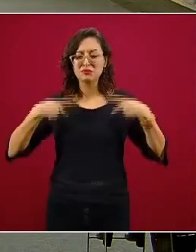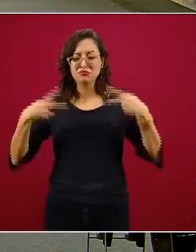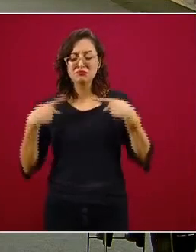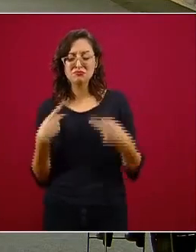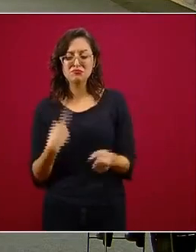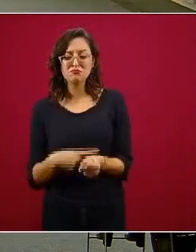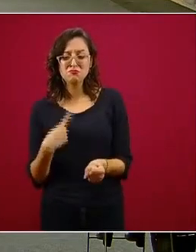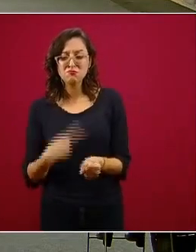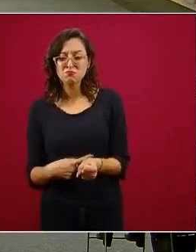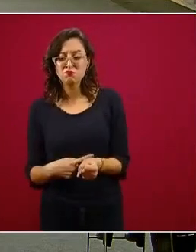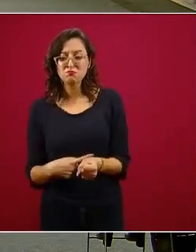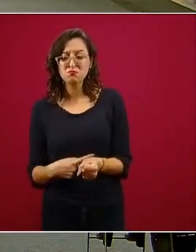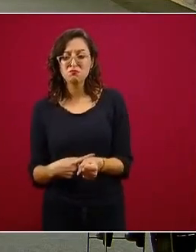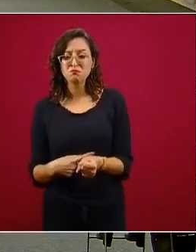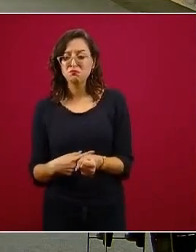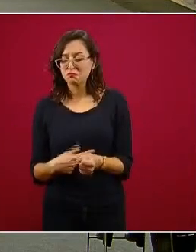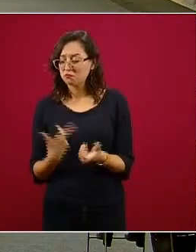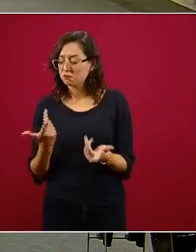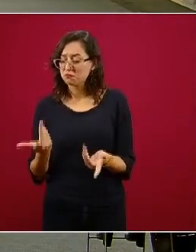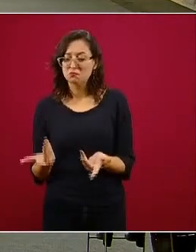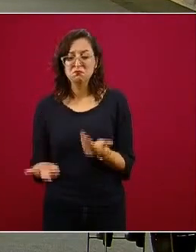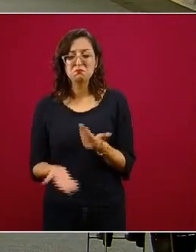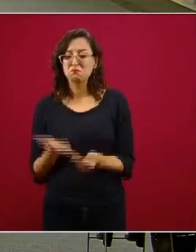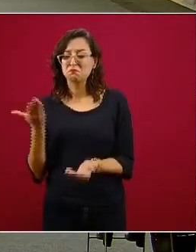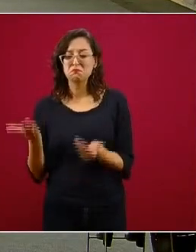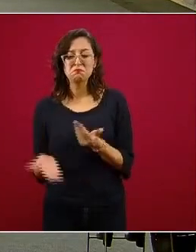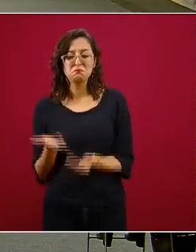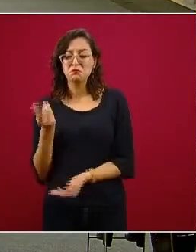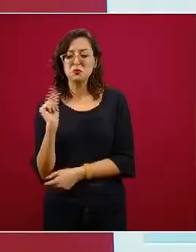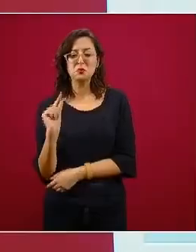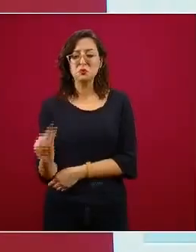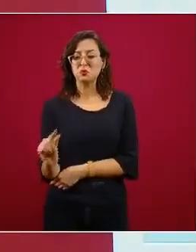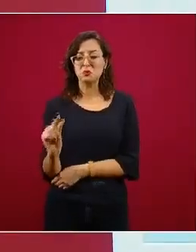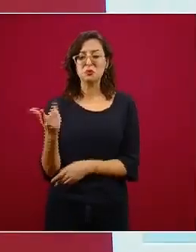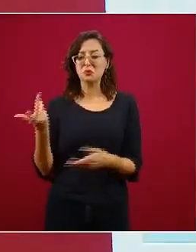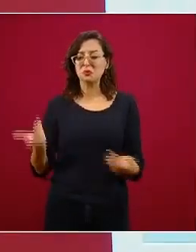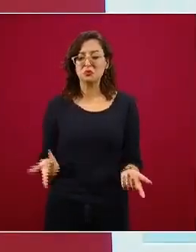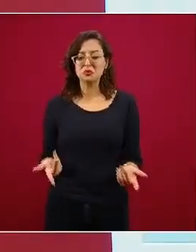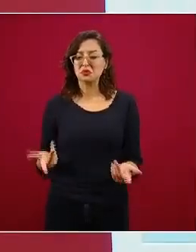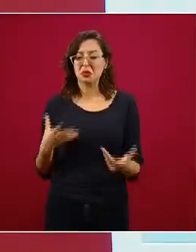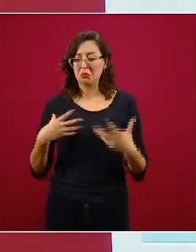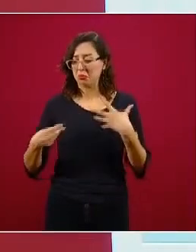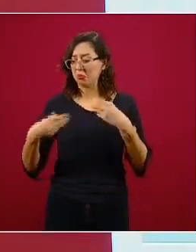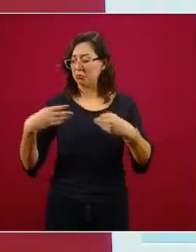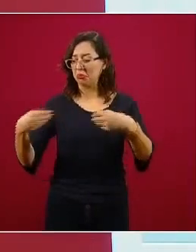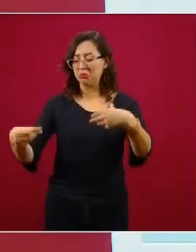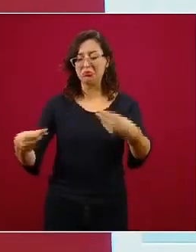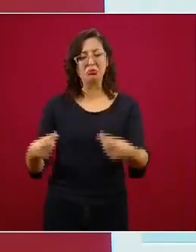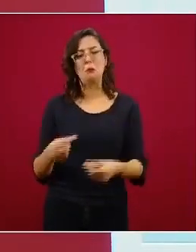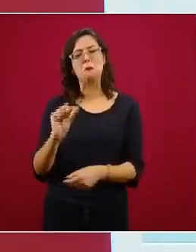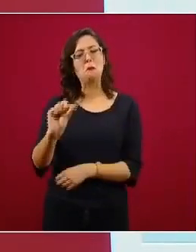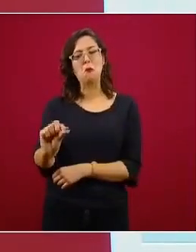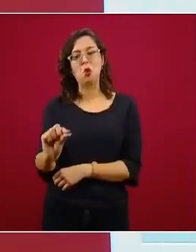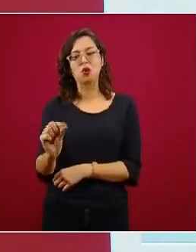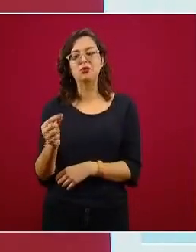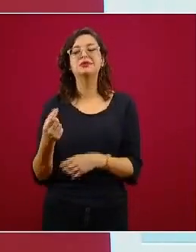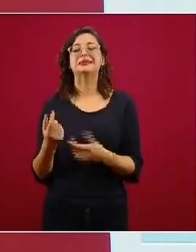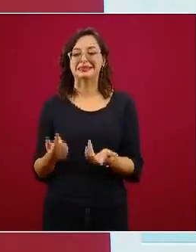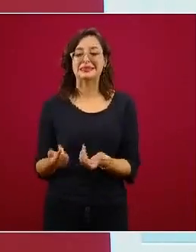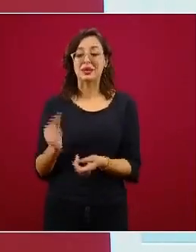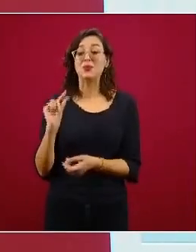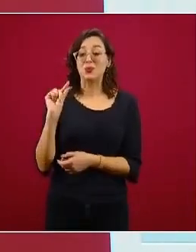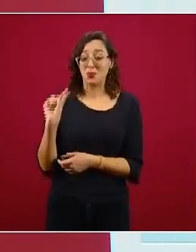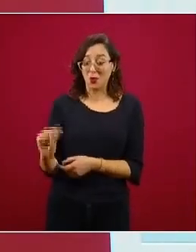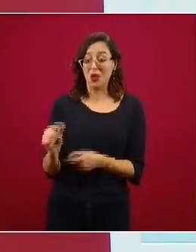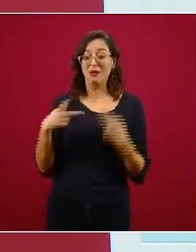casos, cuando lo veamos en nuestros sistemas, no son suficientes para detectar los brotes, ¿no? Porque son pocas personas,